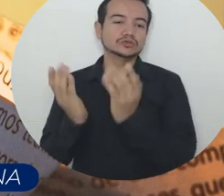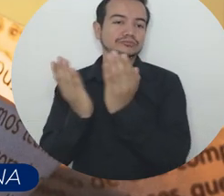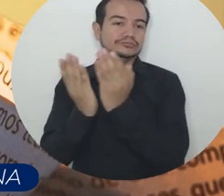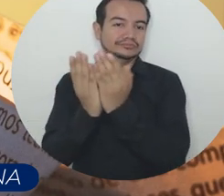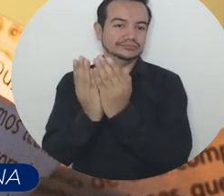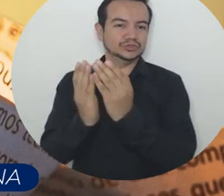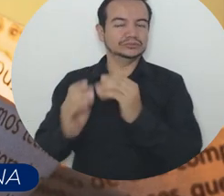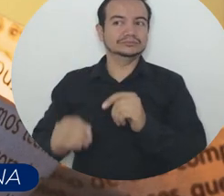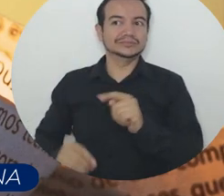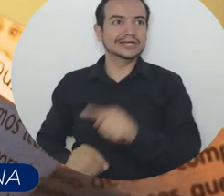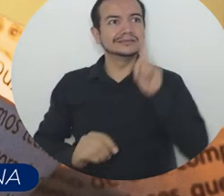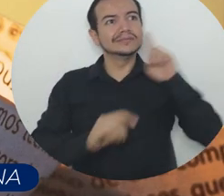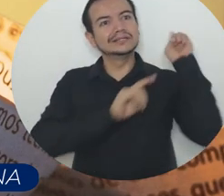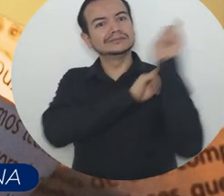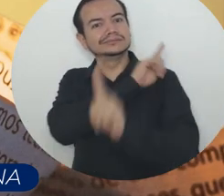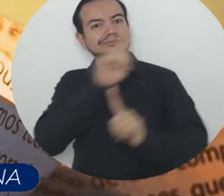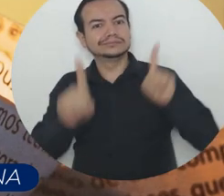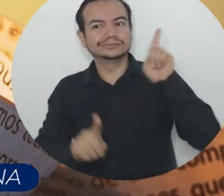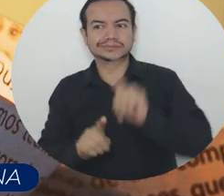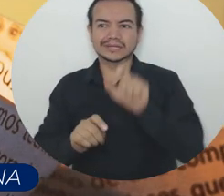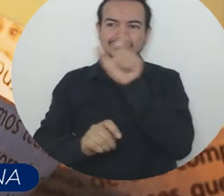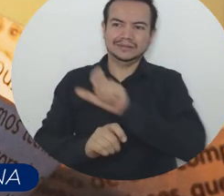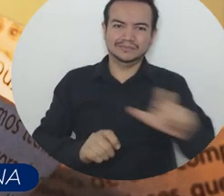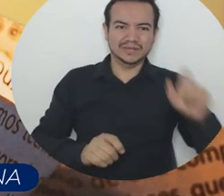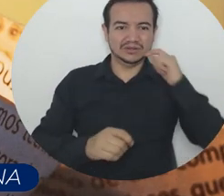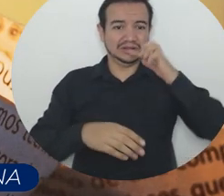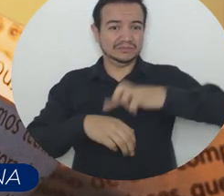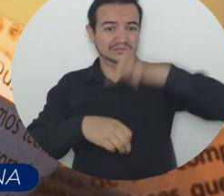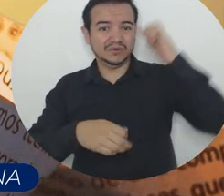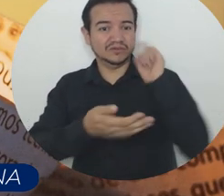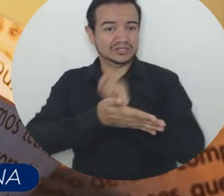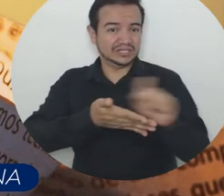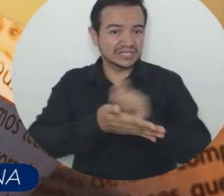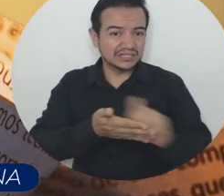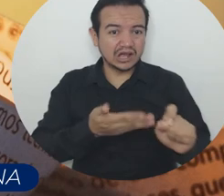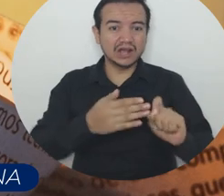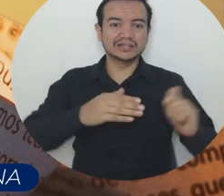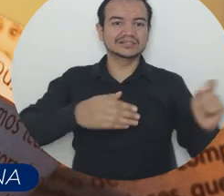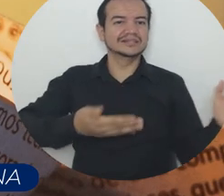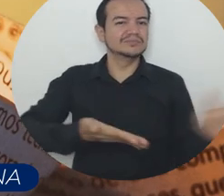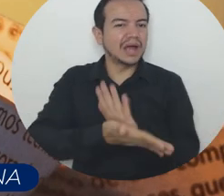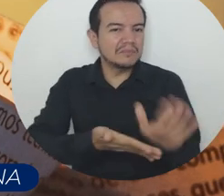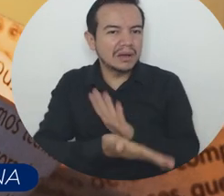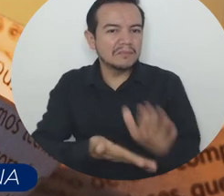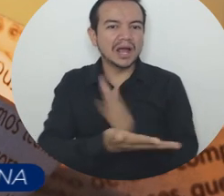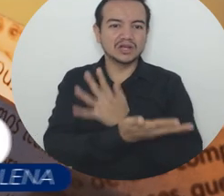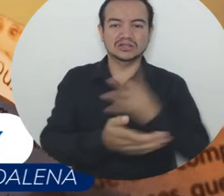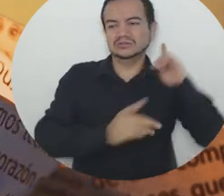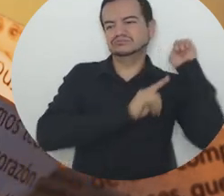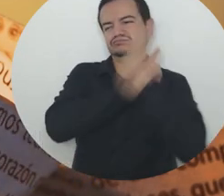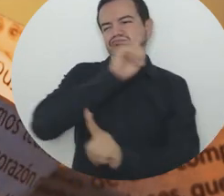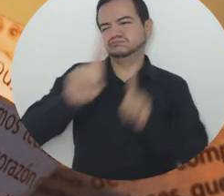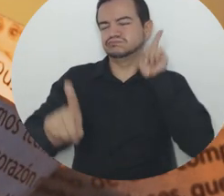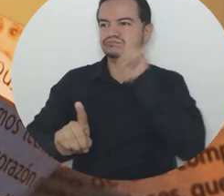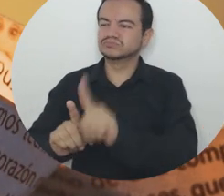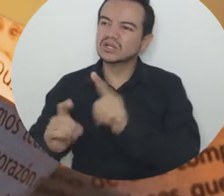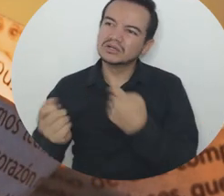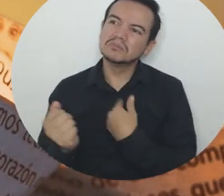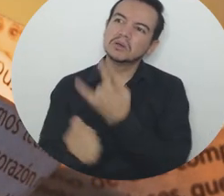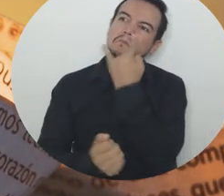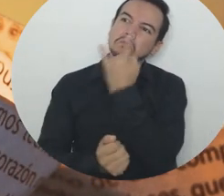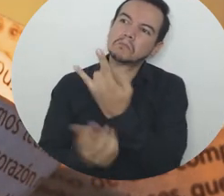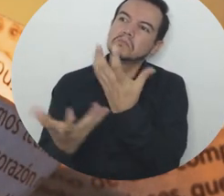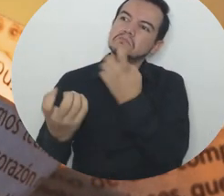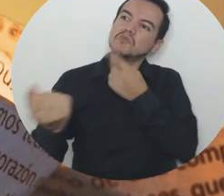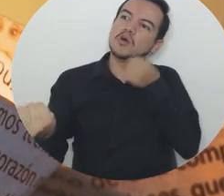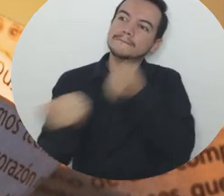distribuidores, editores, sellos independientes se acercaron porque quieren participar en esta apuesta que le hace